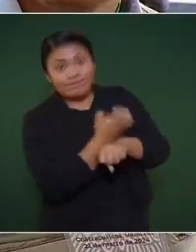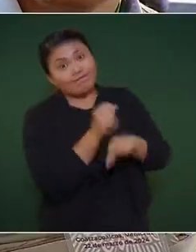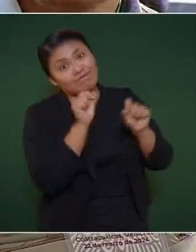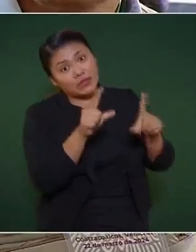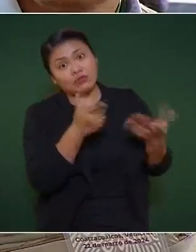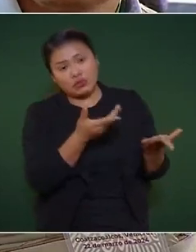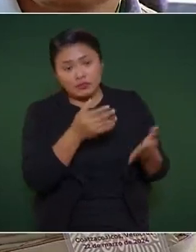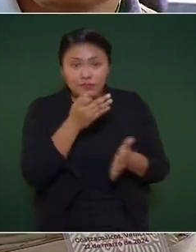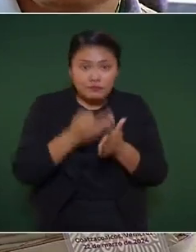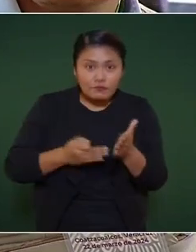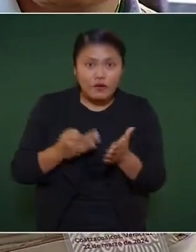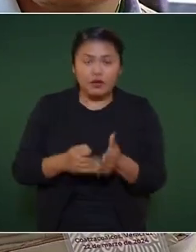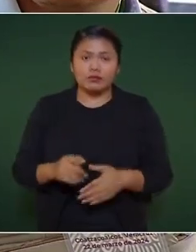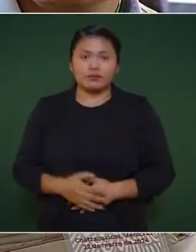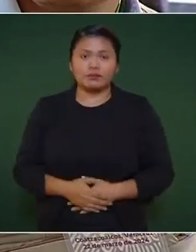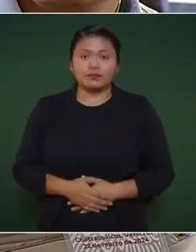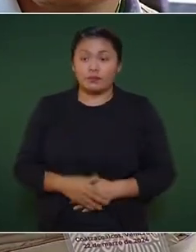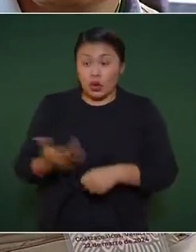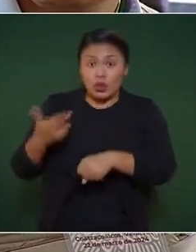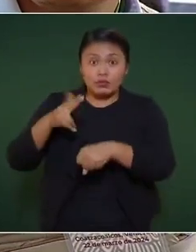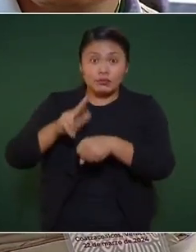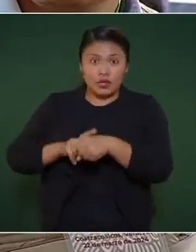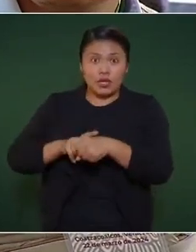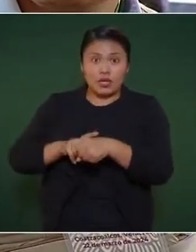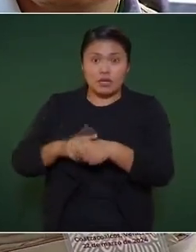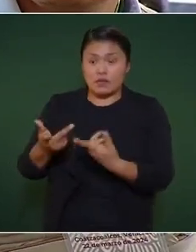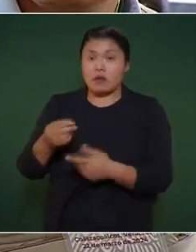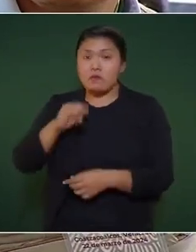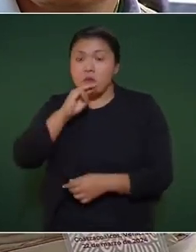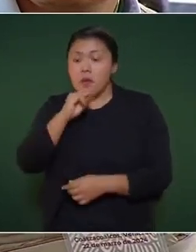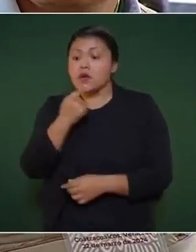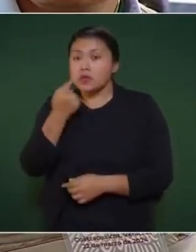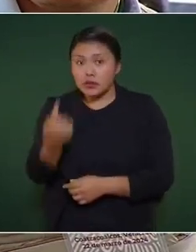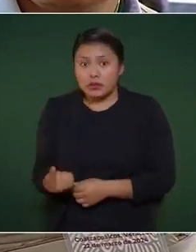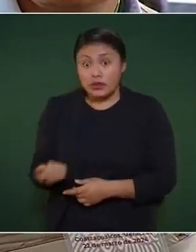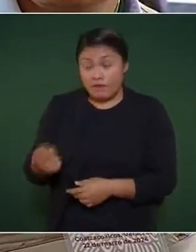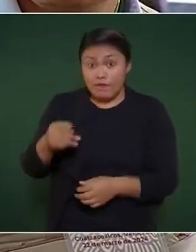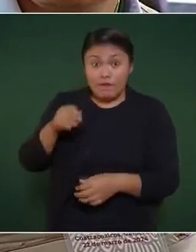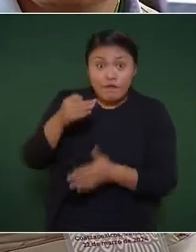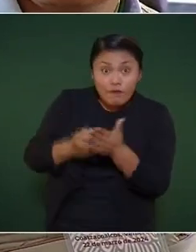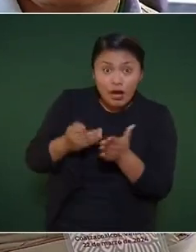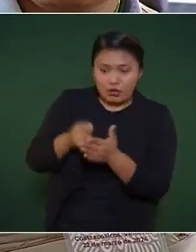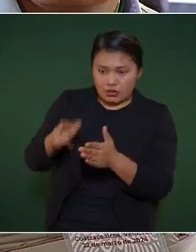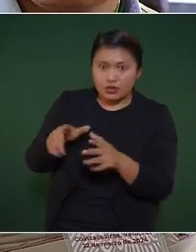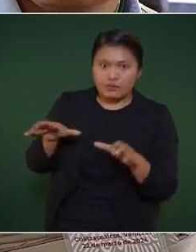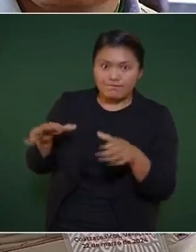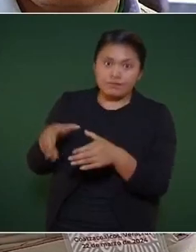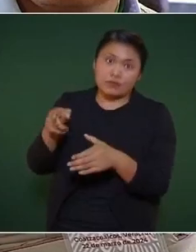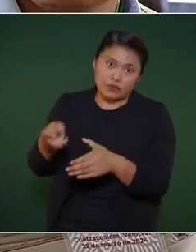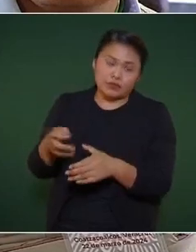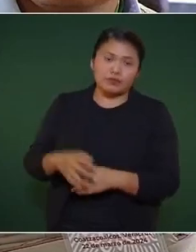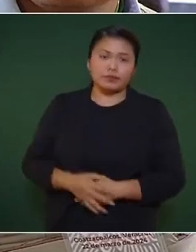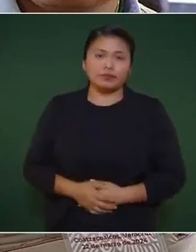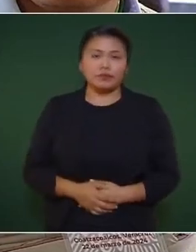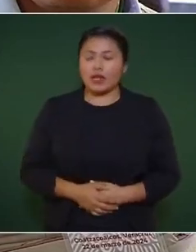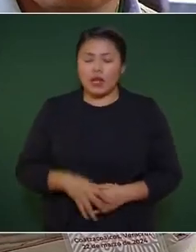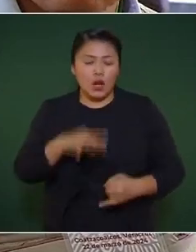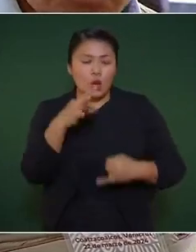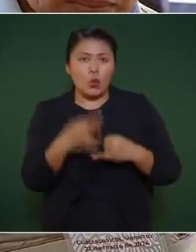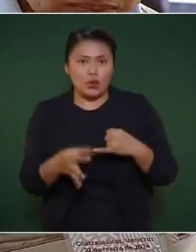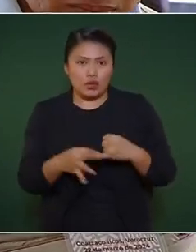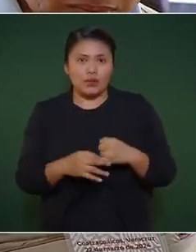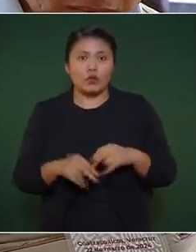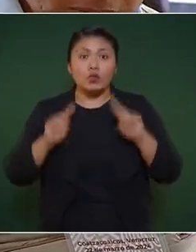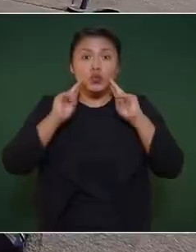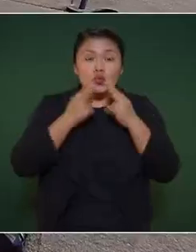inauguración del Hospital Materno Infantil se tiene prevista esta urgente área? Y la última: la Unión Nacional de Técnicos y